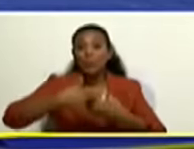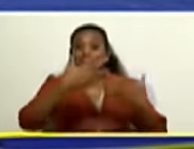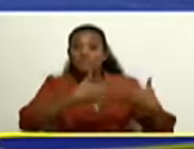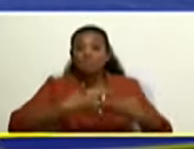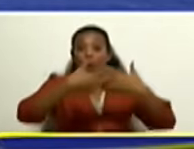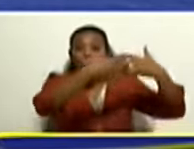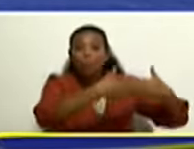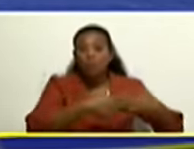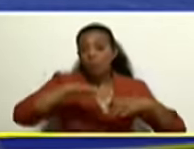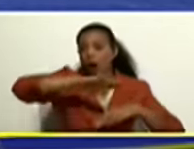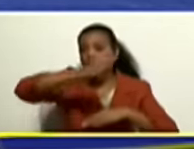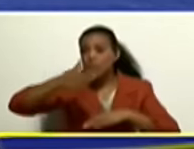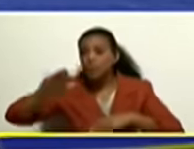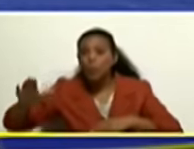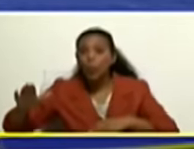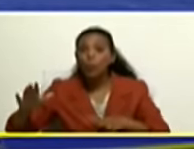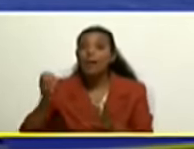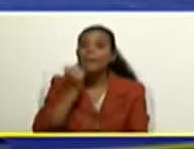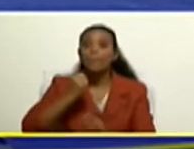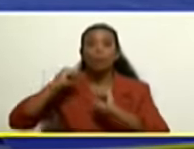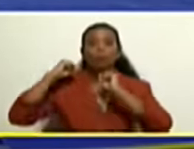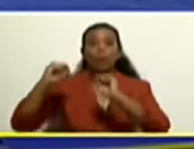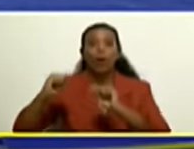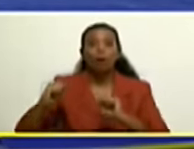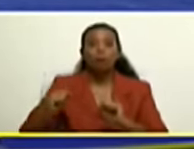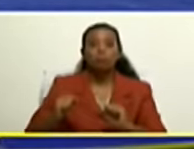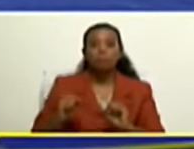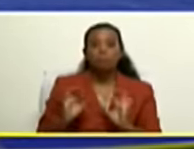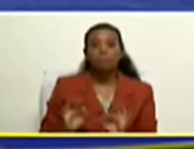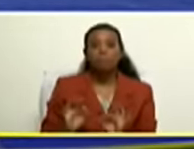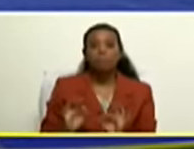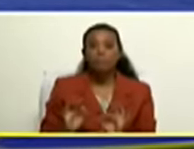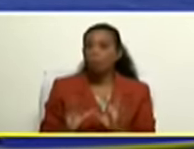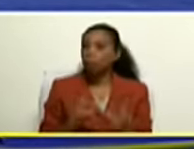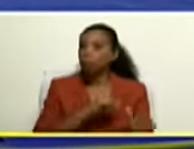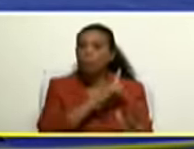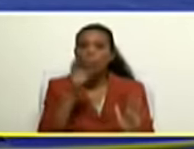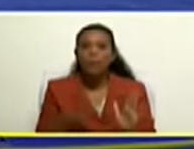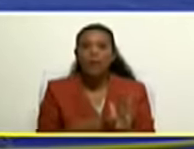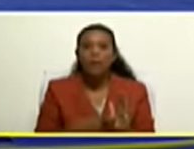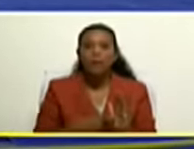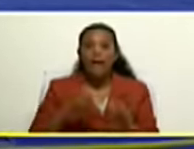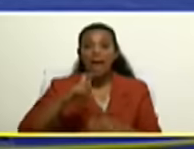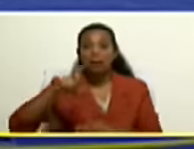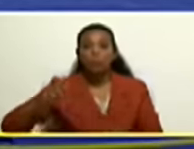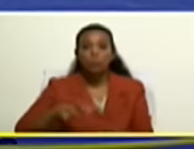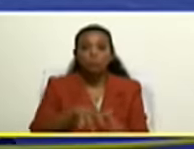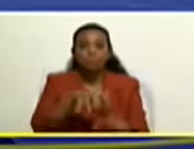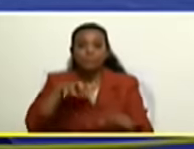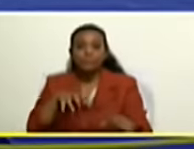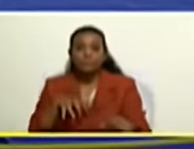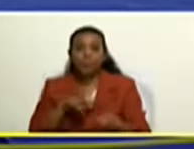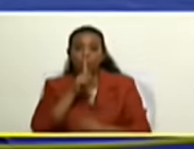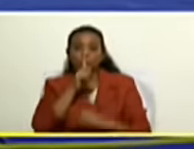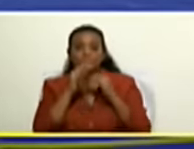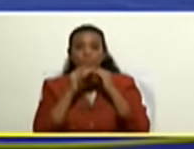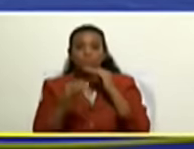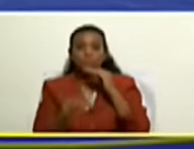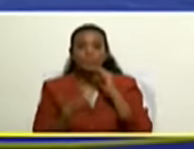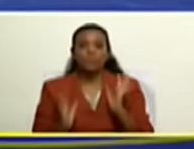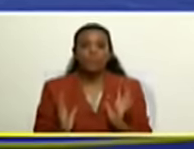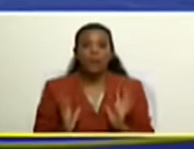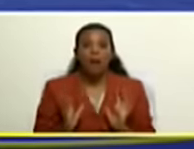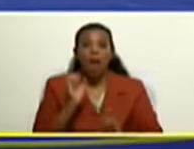y en el mar. Y la protesta fue airada y contundente y la ExxonMobil se retiró.